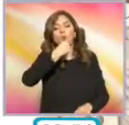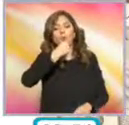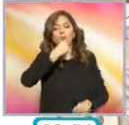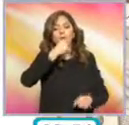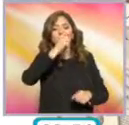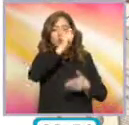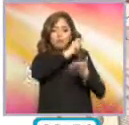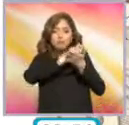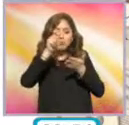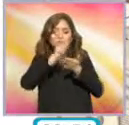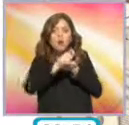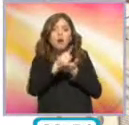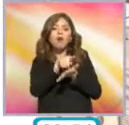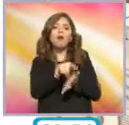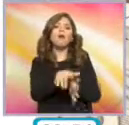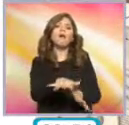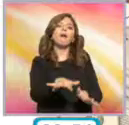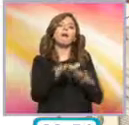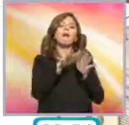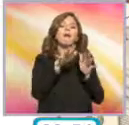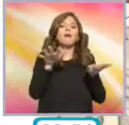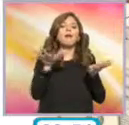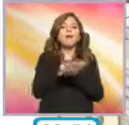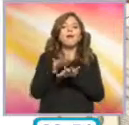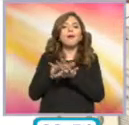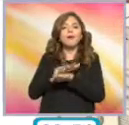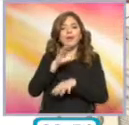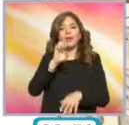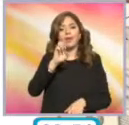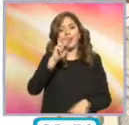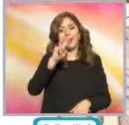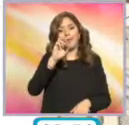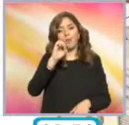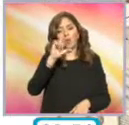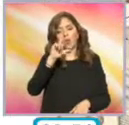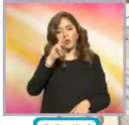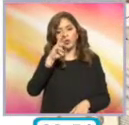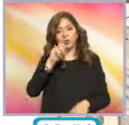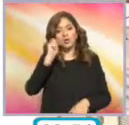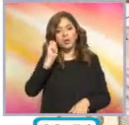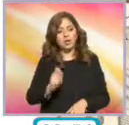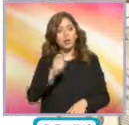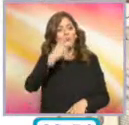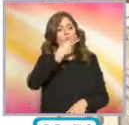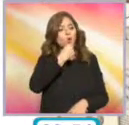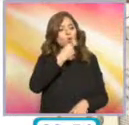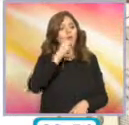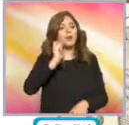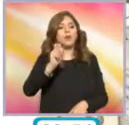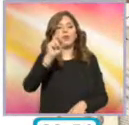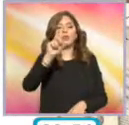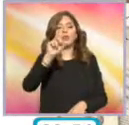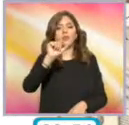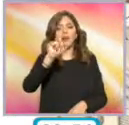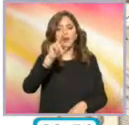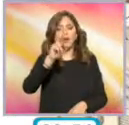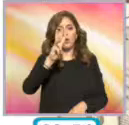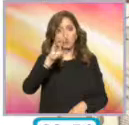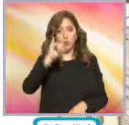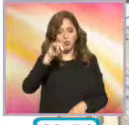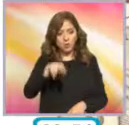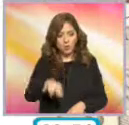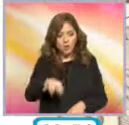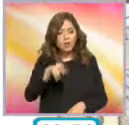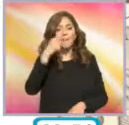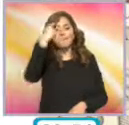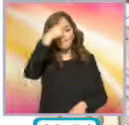nos hizo entender las bases Del de la origen de las evolución? especies. Exactamente, Sí, el origen de sí. las especies, que es Charles Darwin. Así que qué buen momento para ir